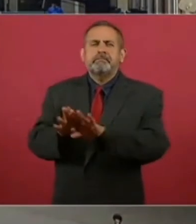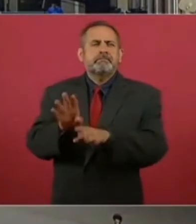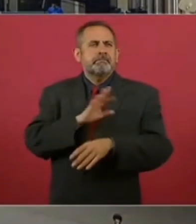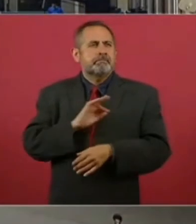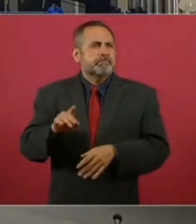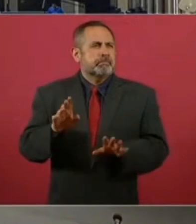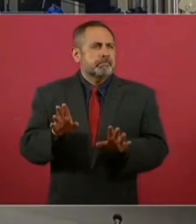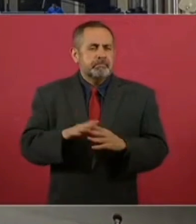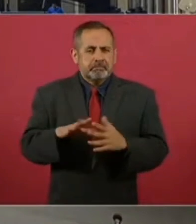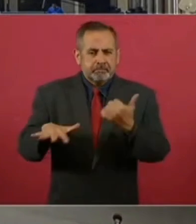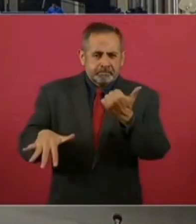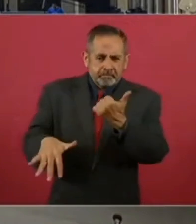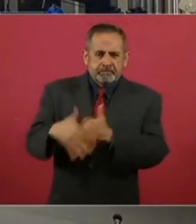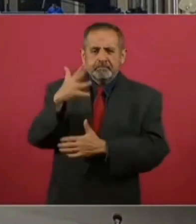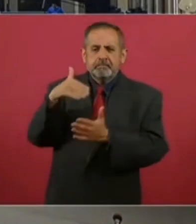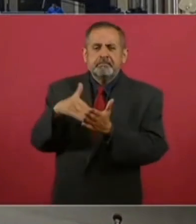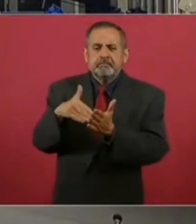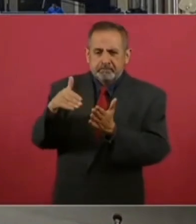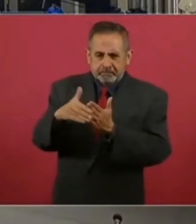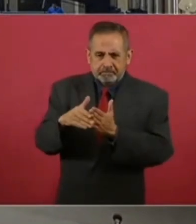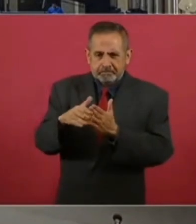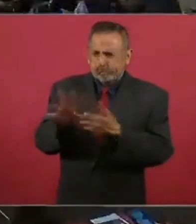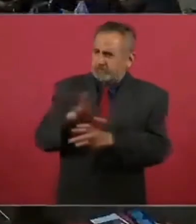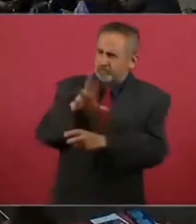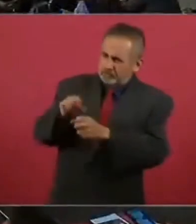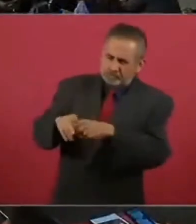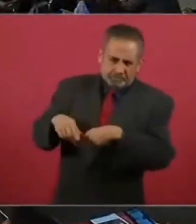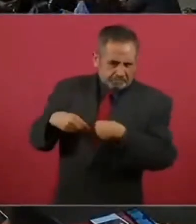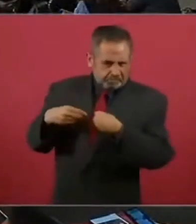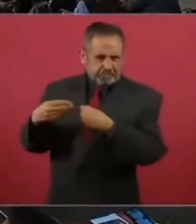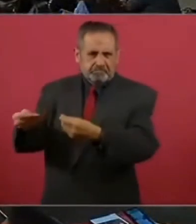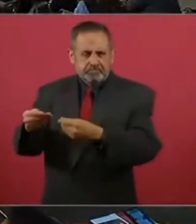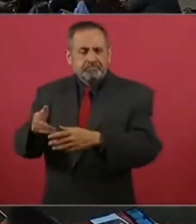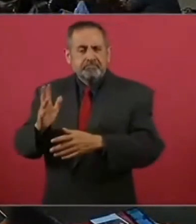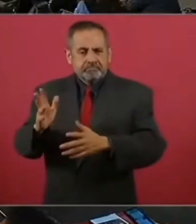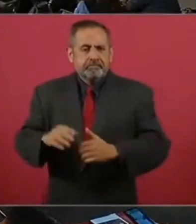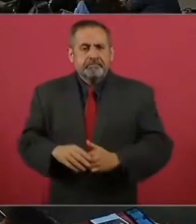pues como 15 millones en total,